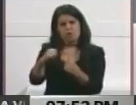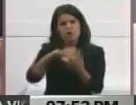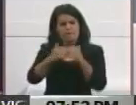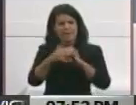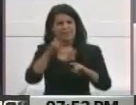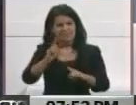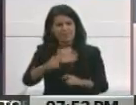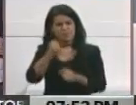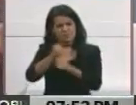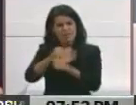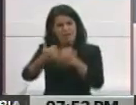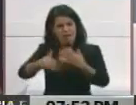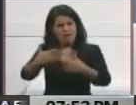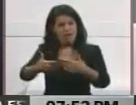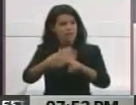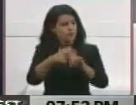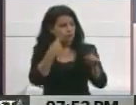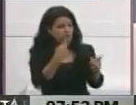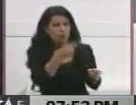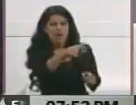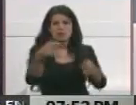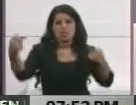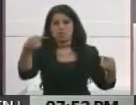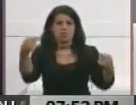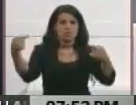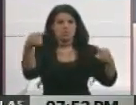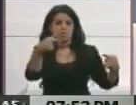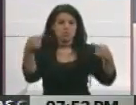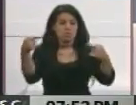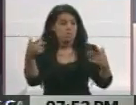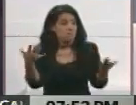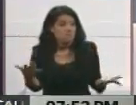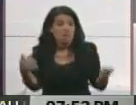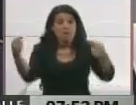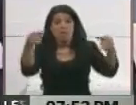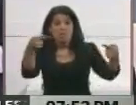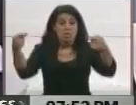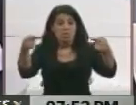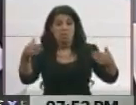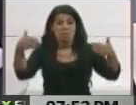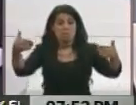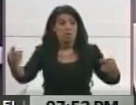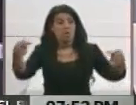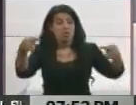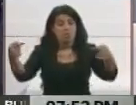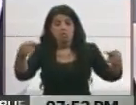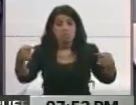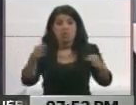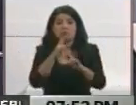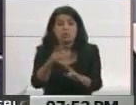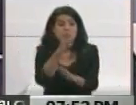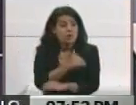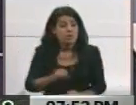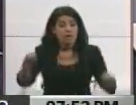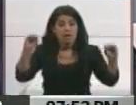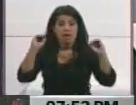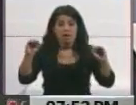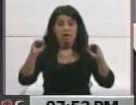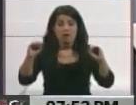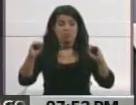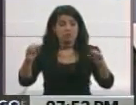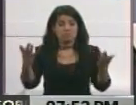final inútil en una pugnacidad que nada le aporta al país y por si fuera grave por si fuera más grave